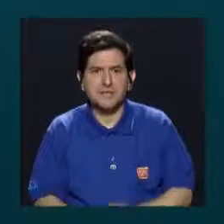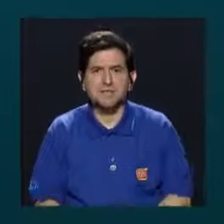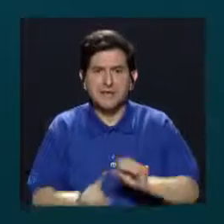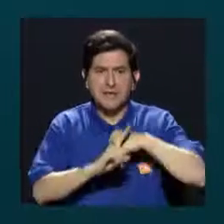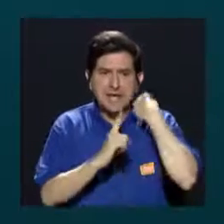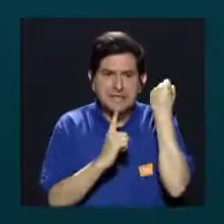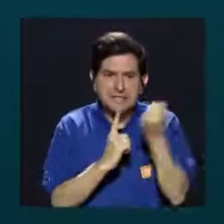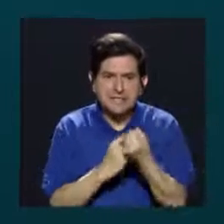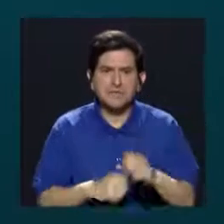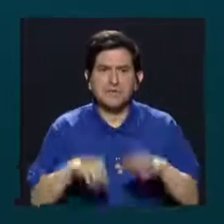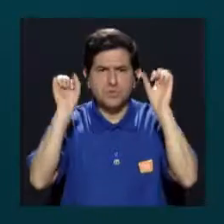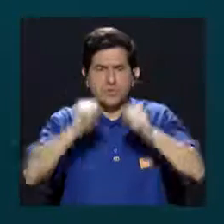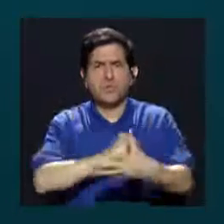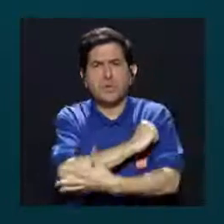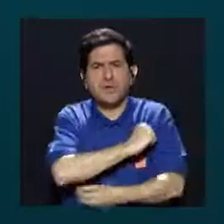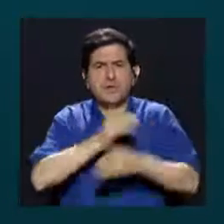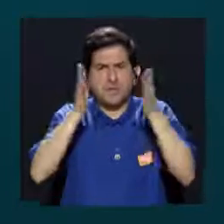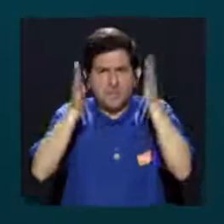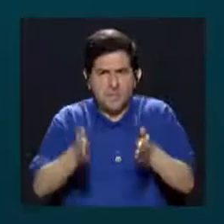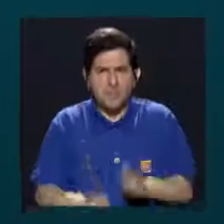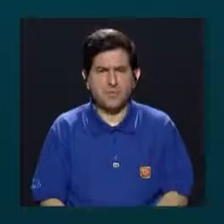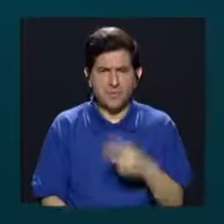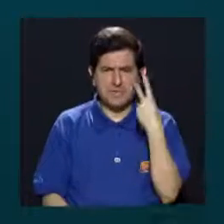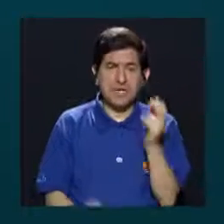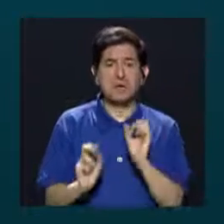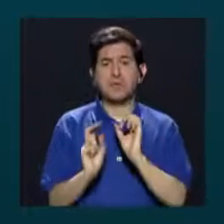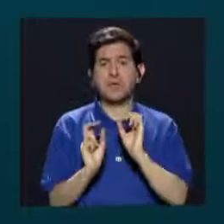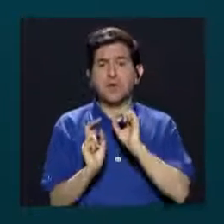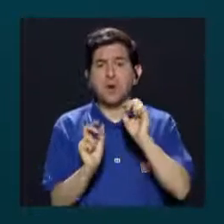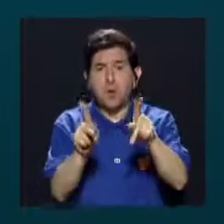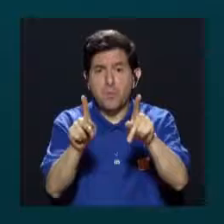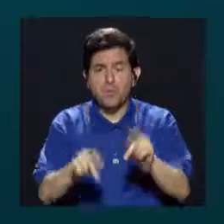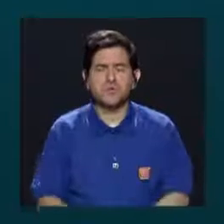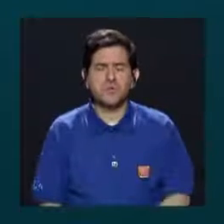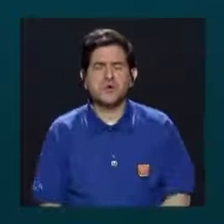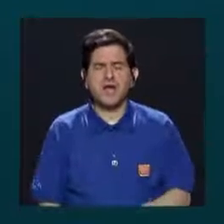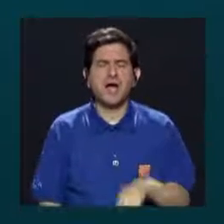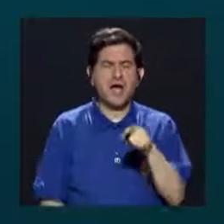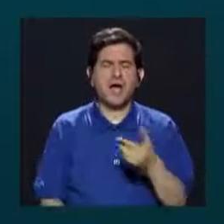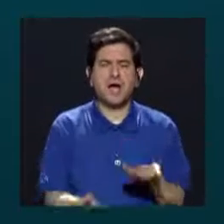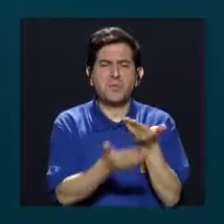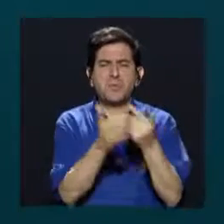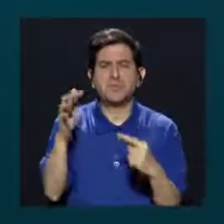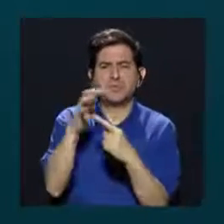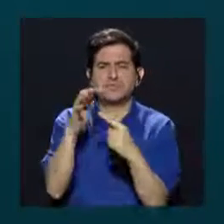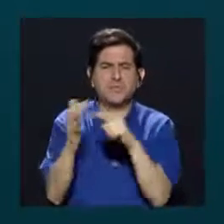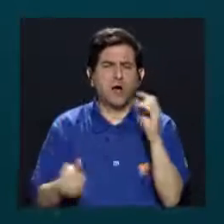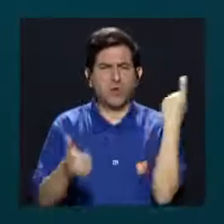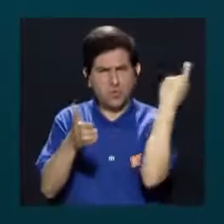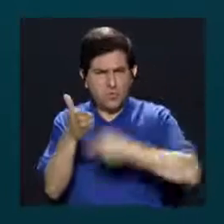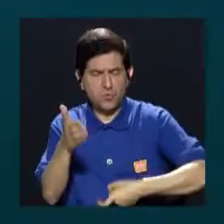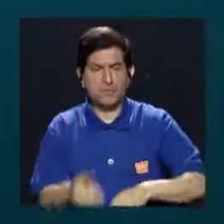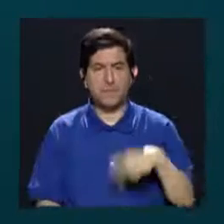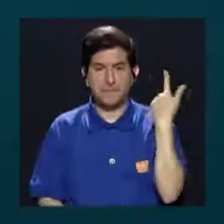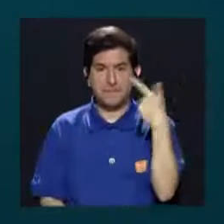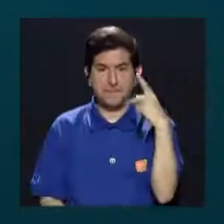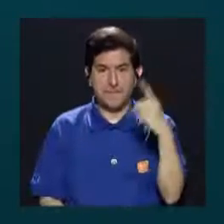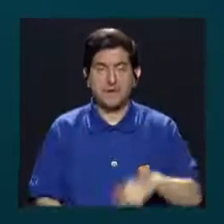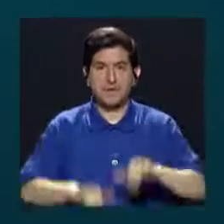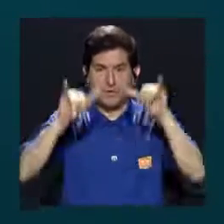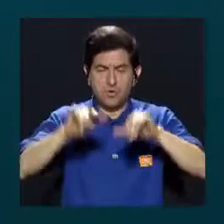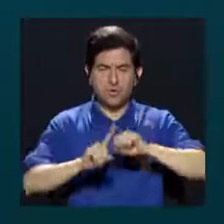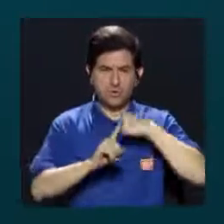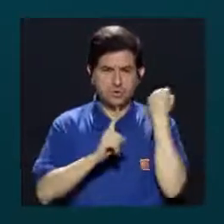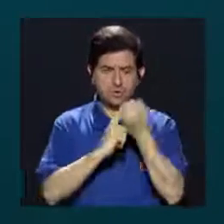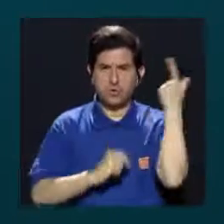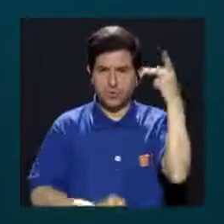cultivo que lleva a las masas empobrecidas a ver como viables propuestas populistas y autoritarias y que son una amenaza para la